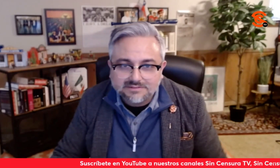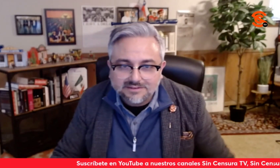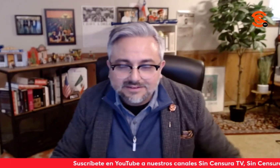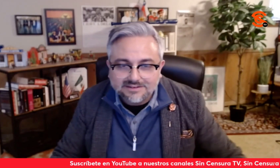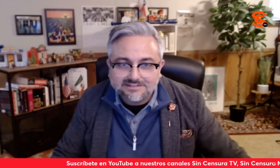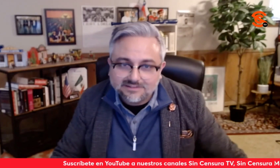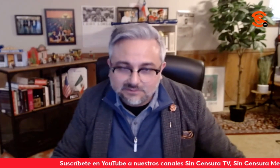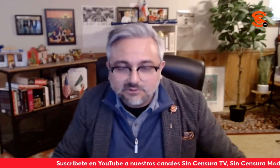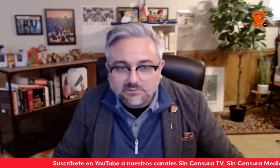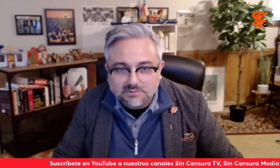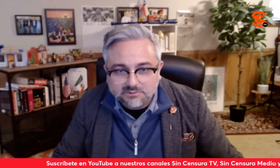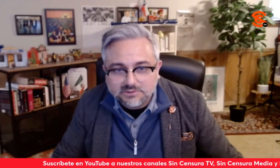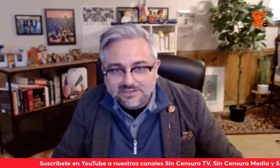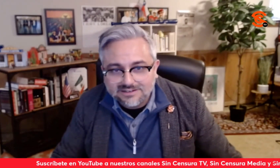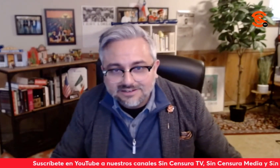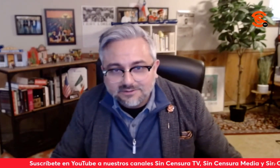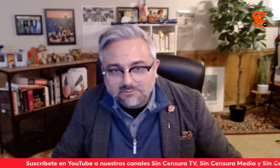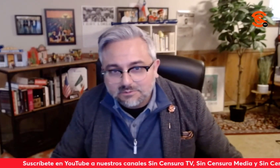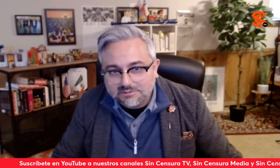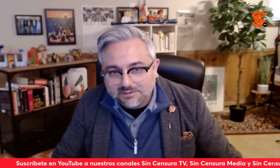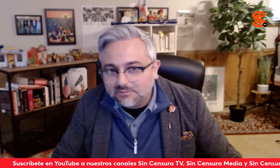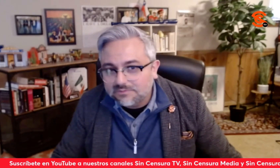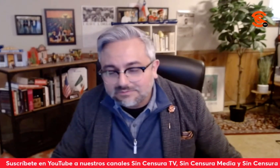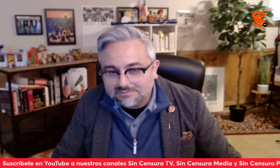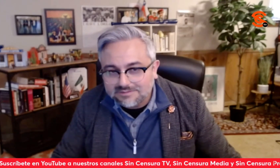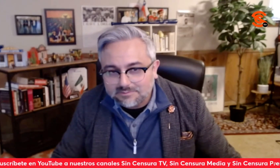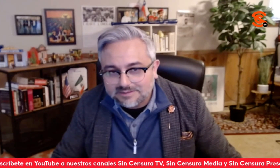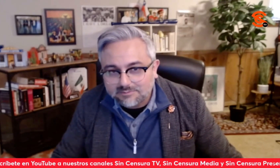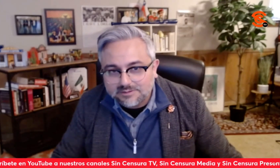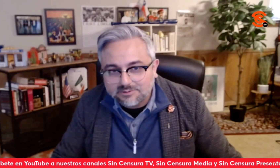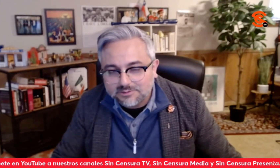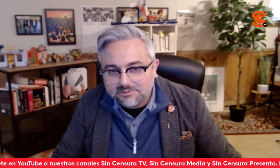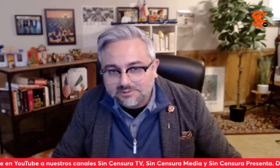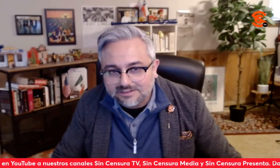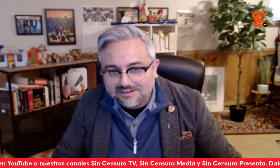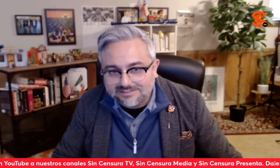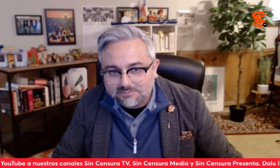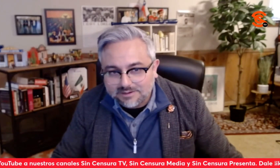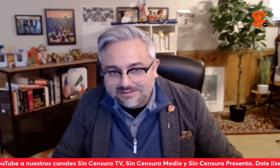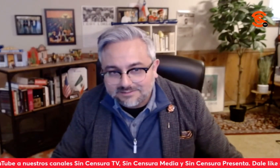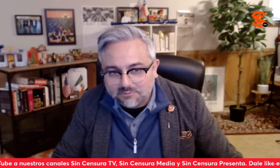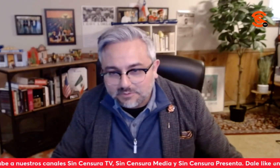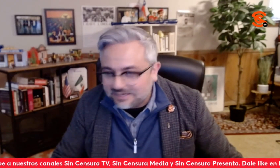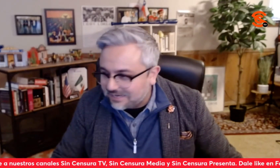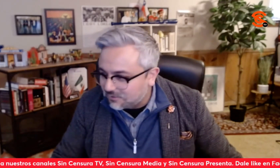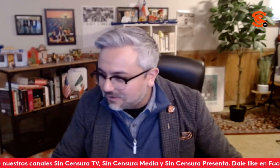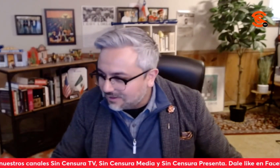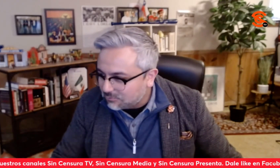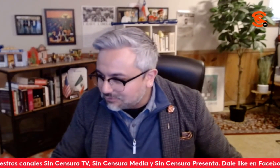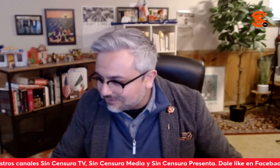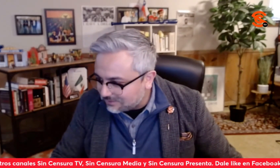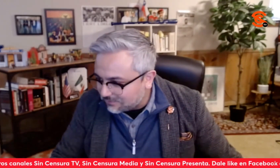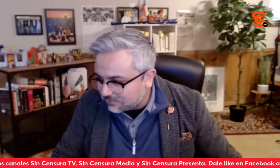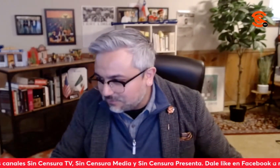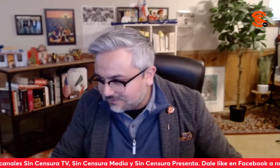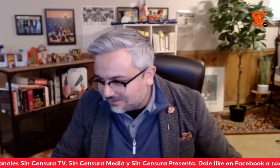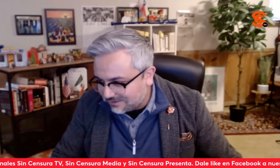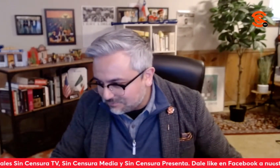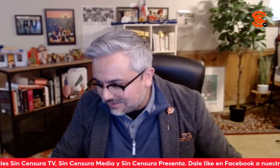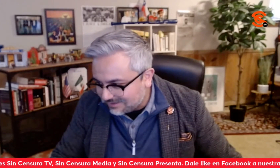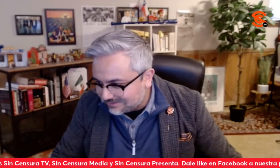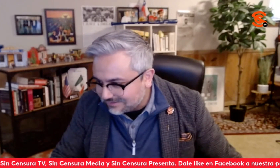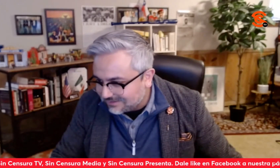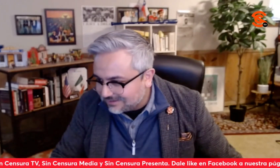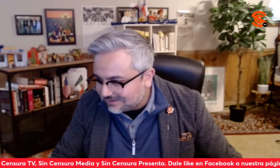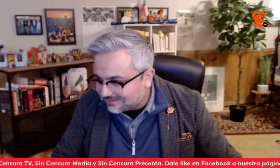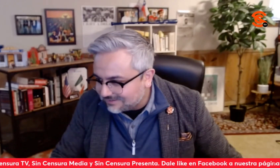vives dice sabes dónde vives ochil Vives en un departamento de estos del Cártel panista inmobiliario pu si se lev no voy a hacer